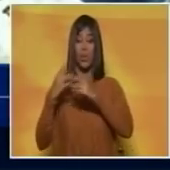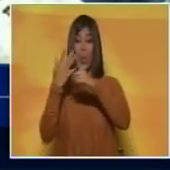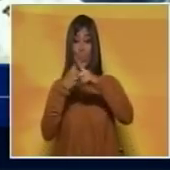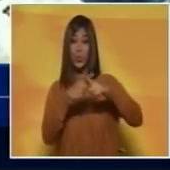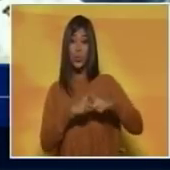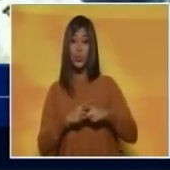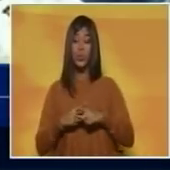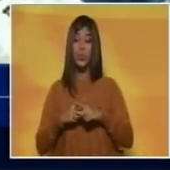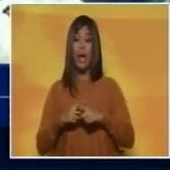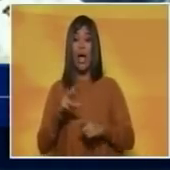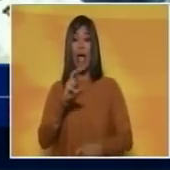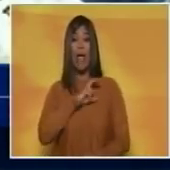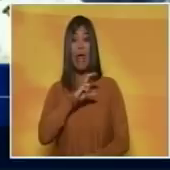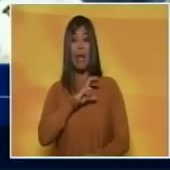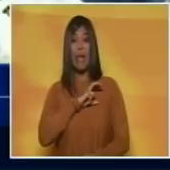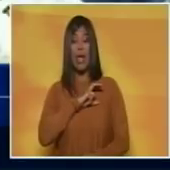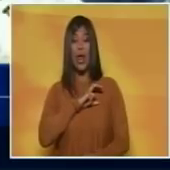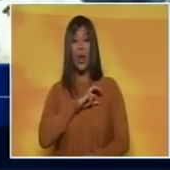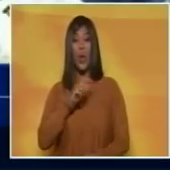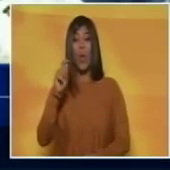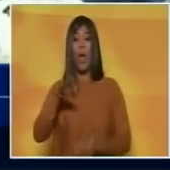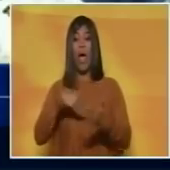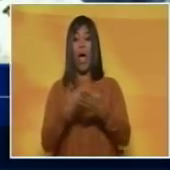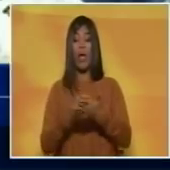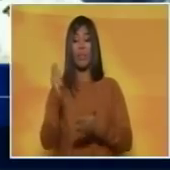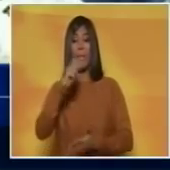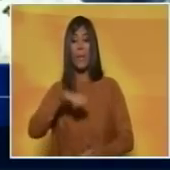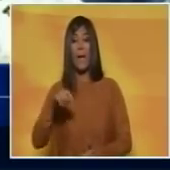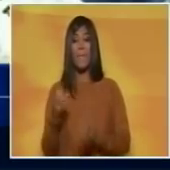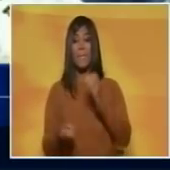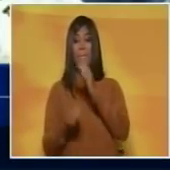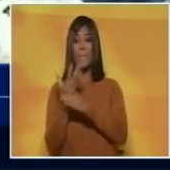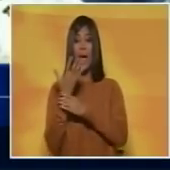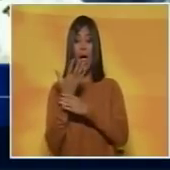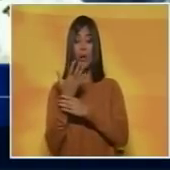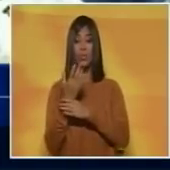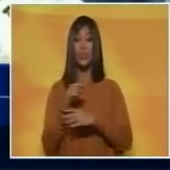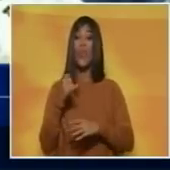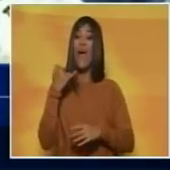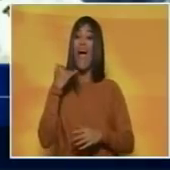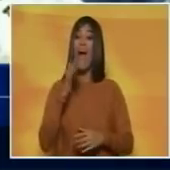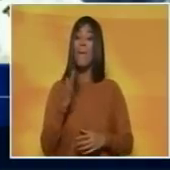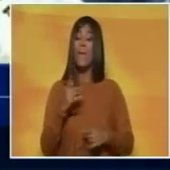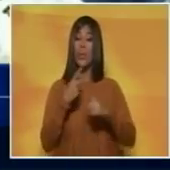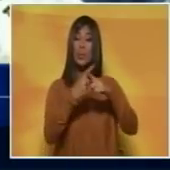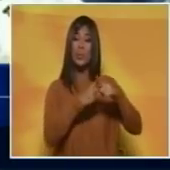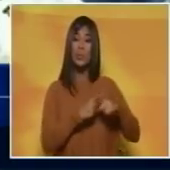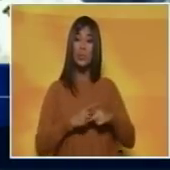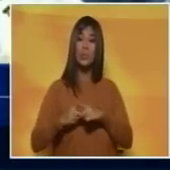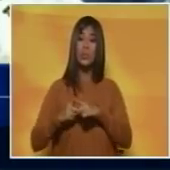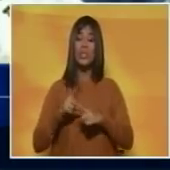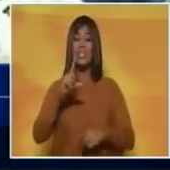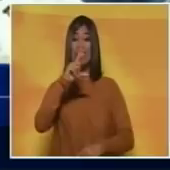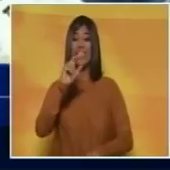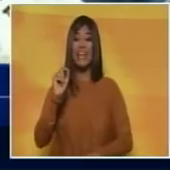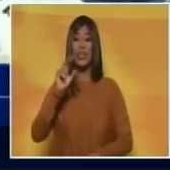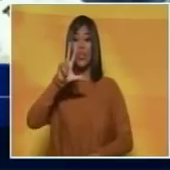entre enero y el mes de mayo en curso ha ingresado un total de